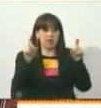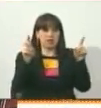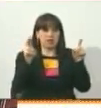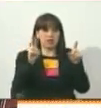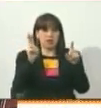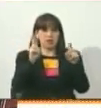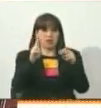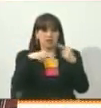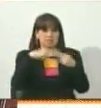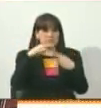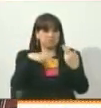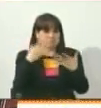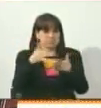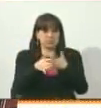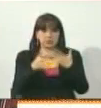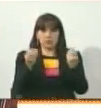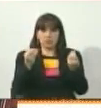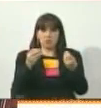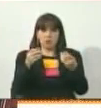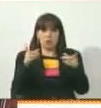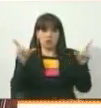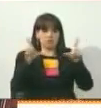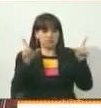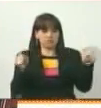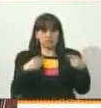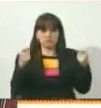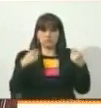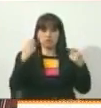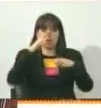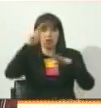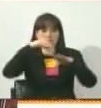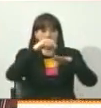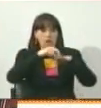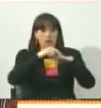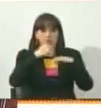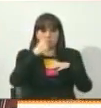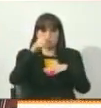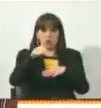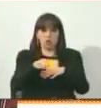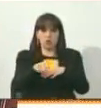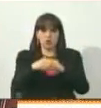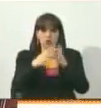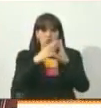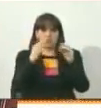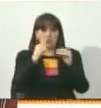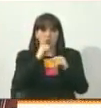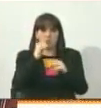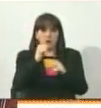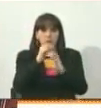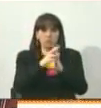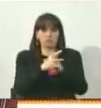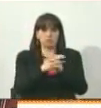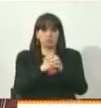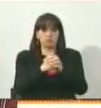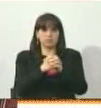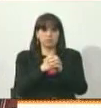nombraban. Hacían como el Nacional hoy. Sacaban a todo lo malo. Todo lo malo.